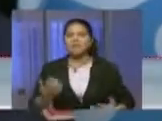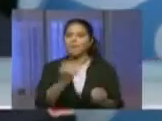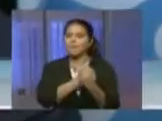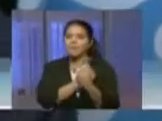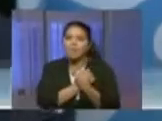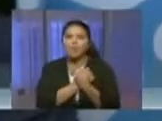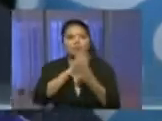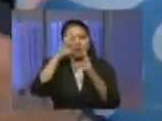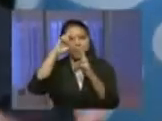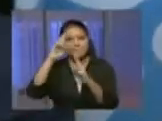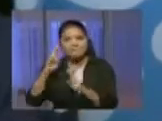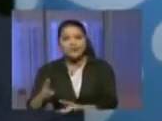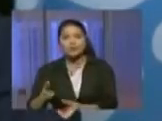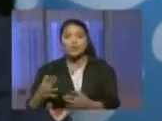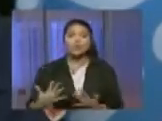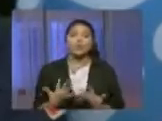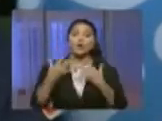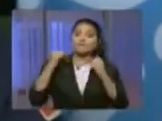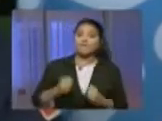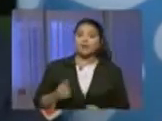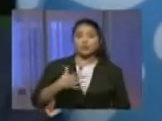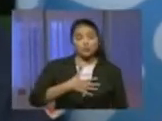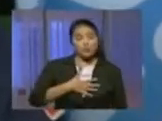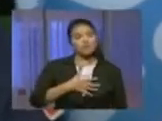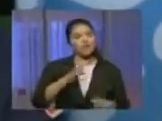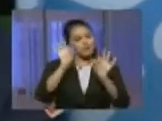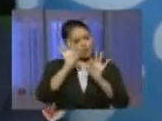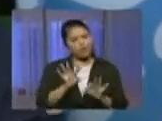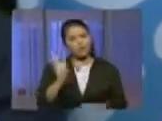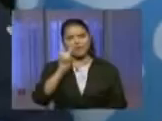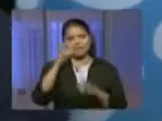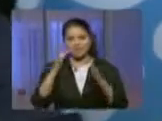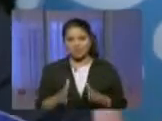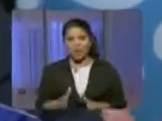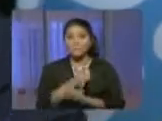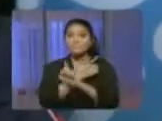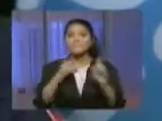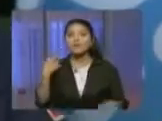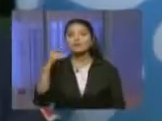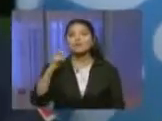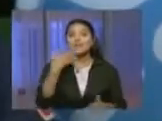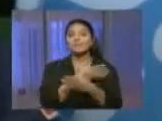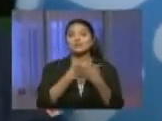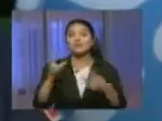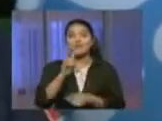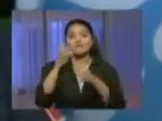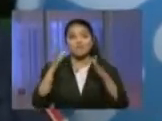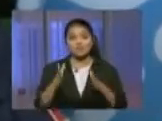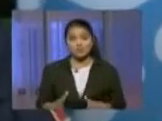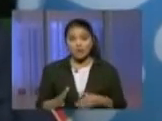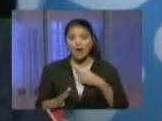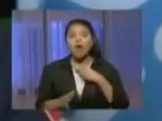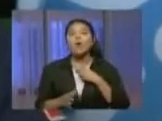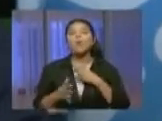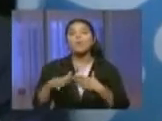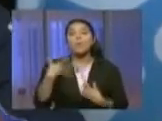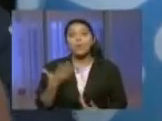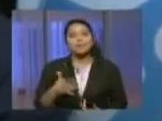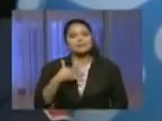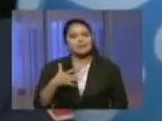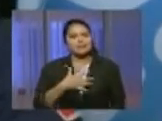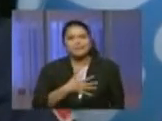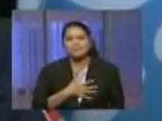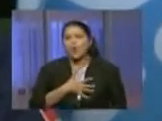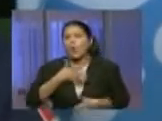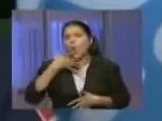de respeto que enaltecen nuestro gentilicio venezolanos de tal manera que los 30 millones de venezolanos y venezolanas pueden sentirse plenamente